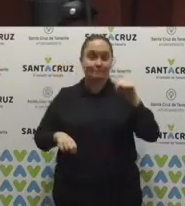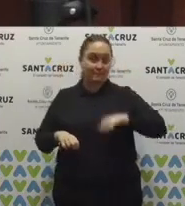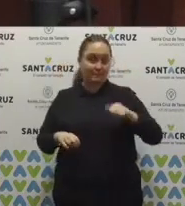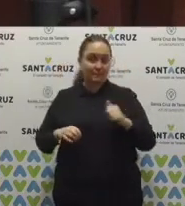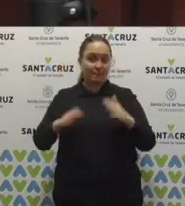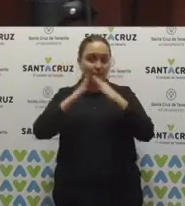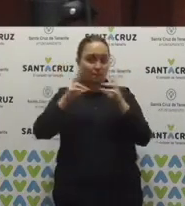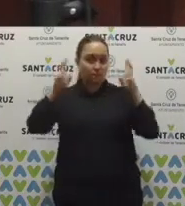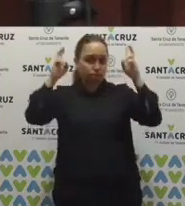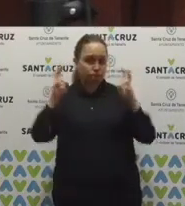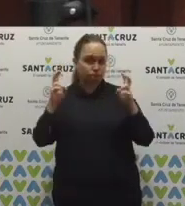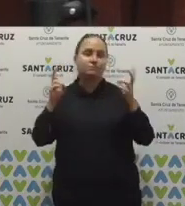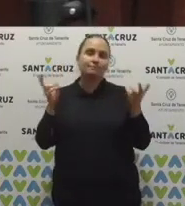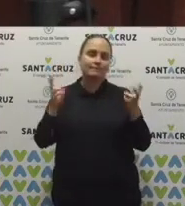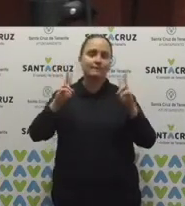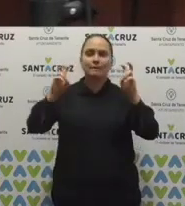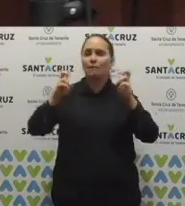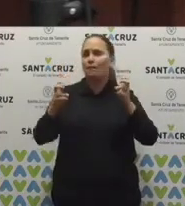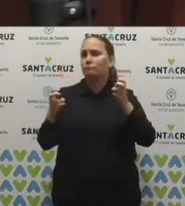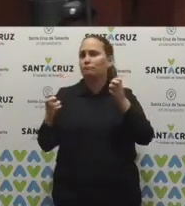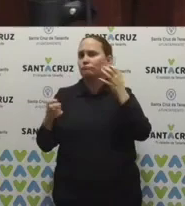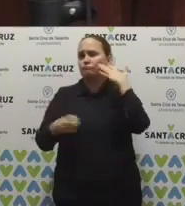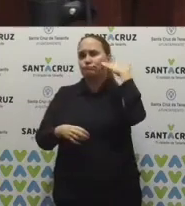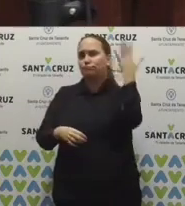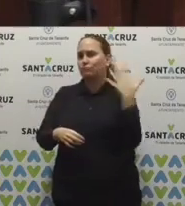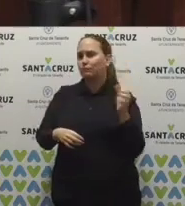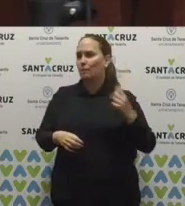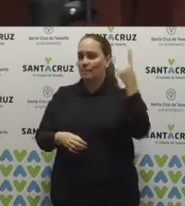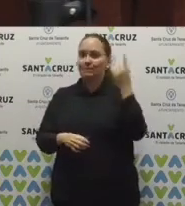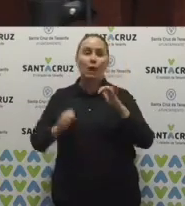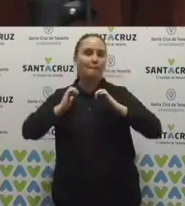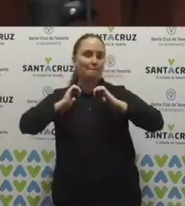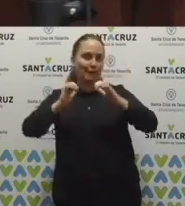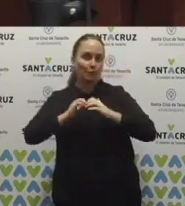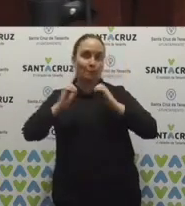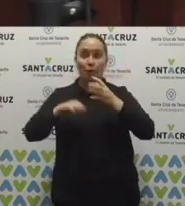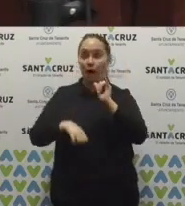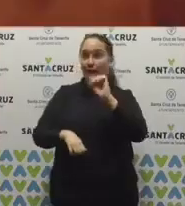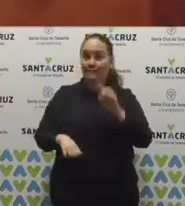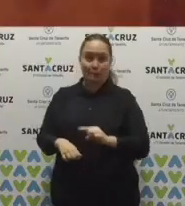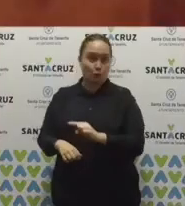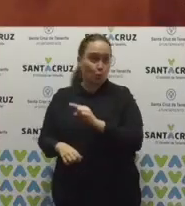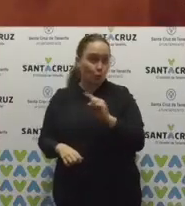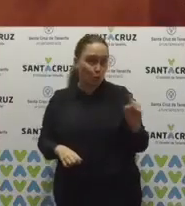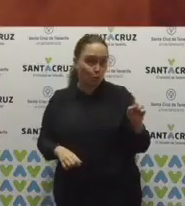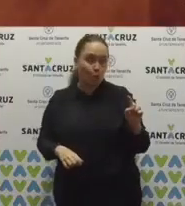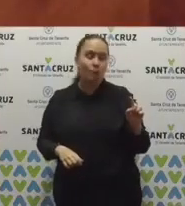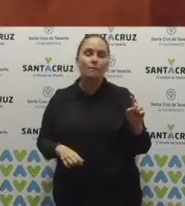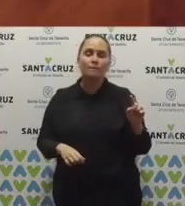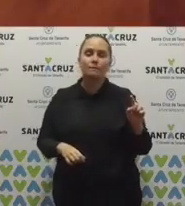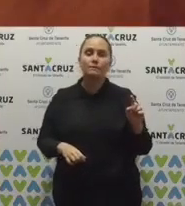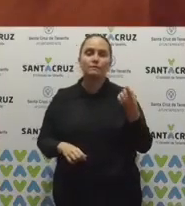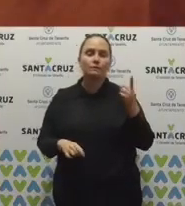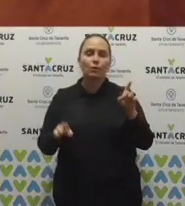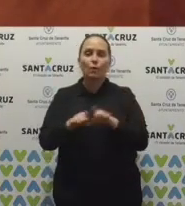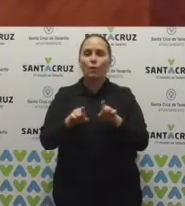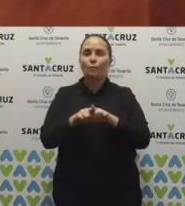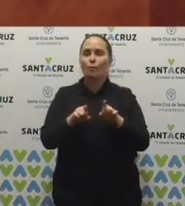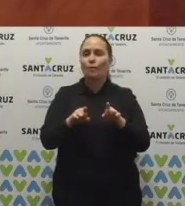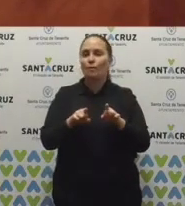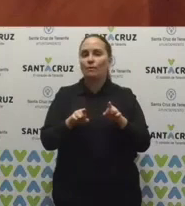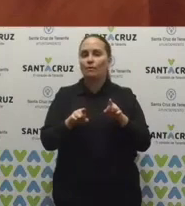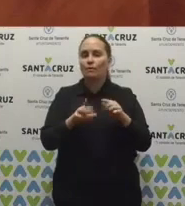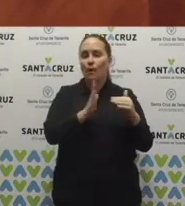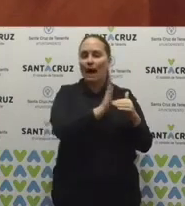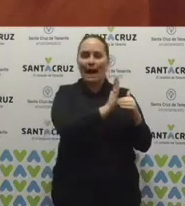ha sido los plenos se había o no plenos y ha sido la carroza que podrá gustar más o menos